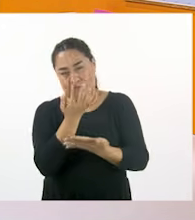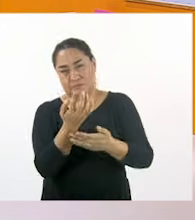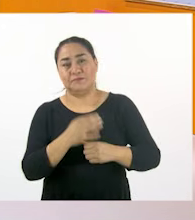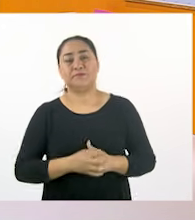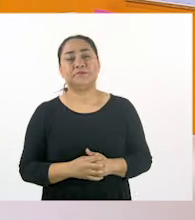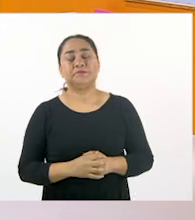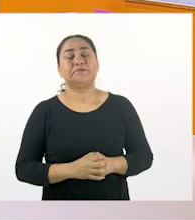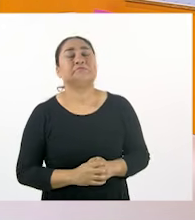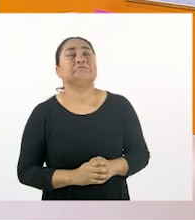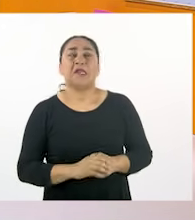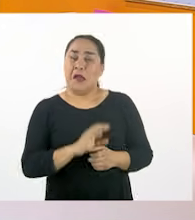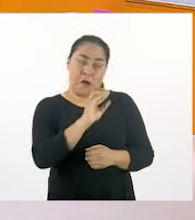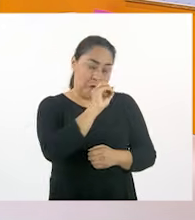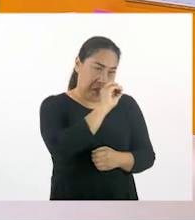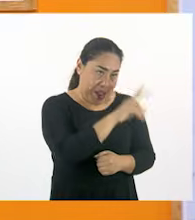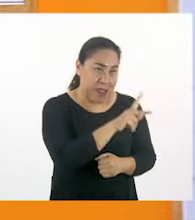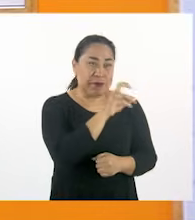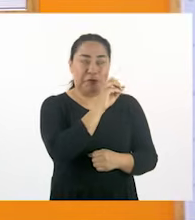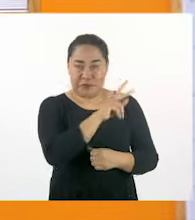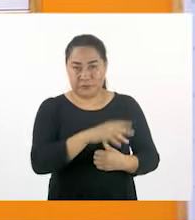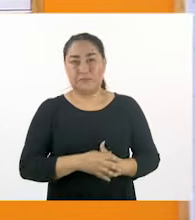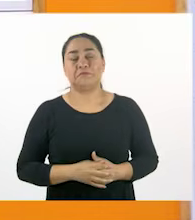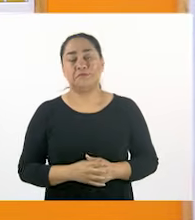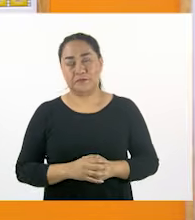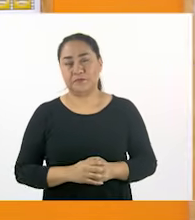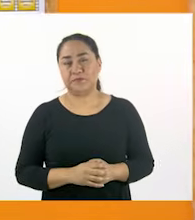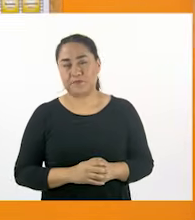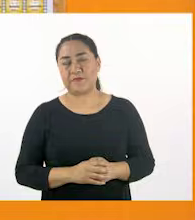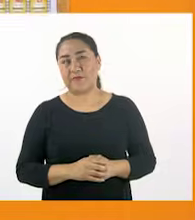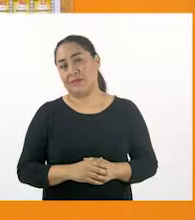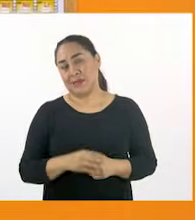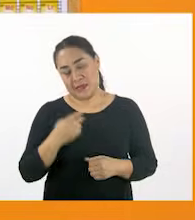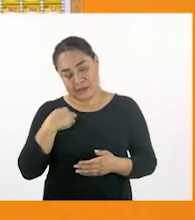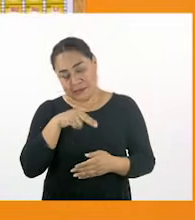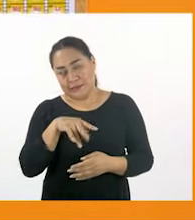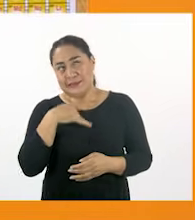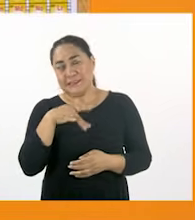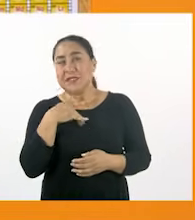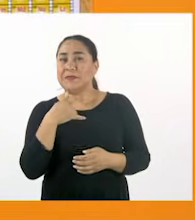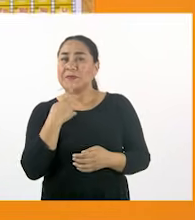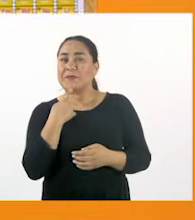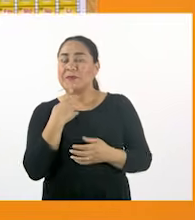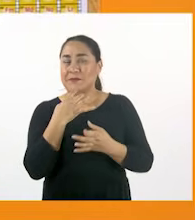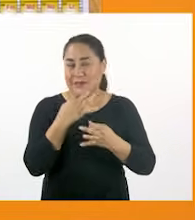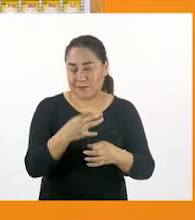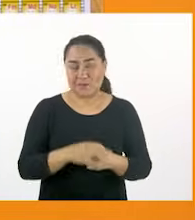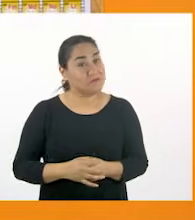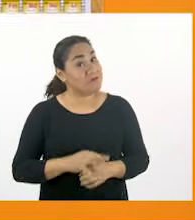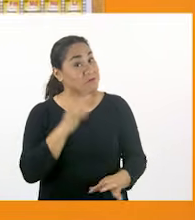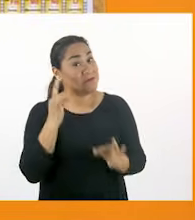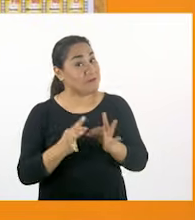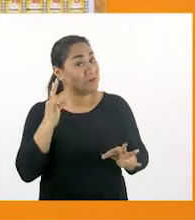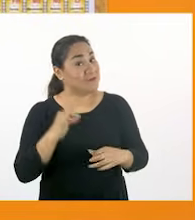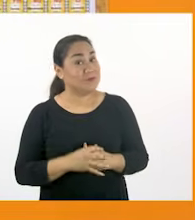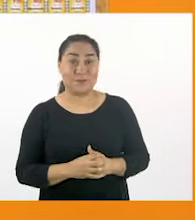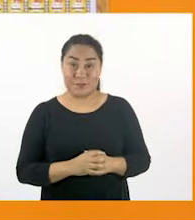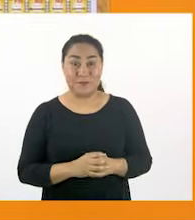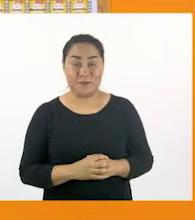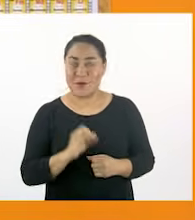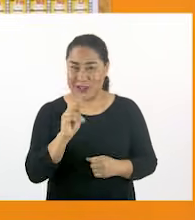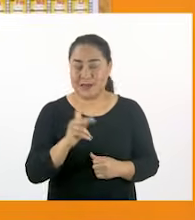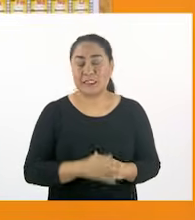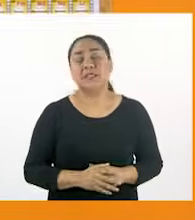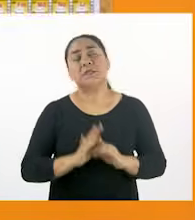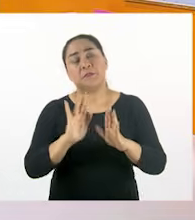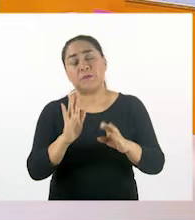Ok, y de verlo se me antoja. ¡Listo! Ok, bueno.